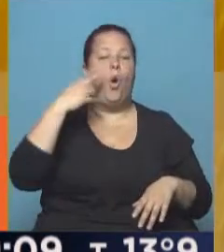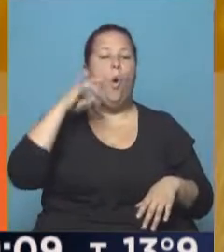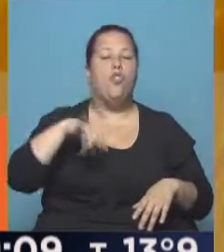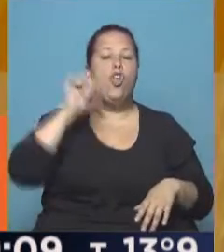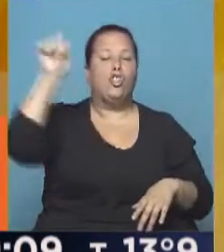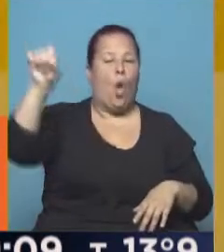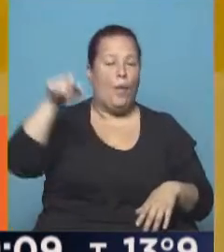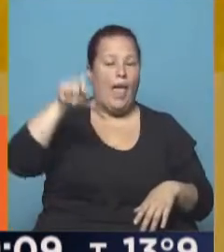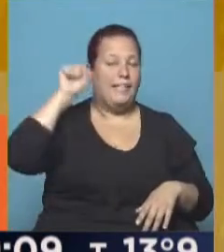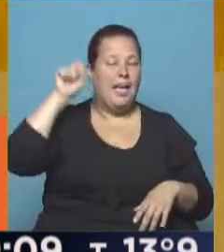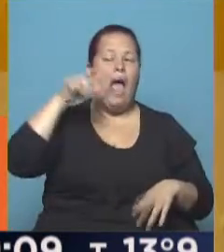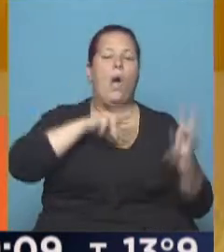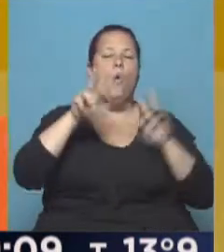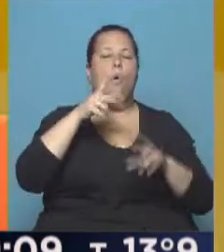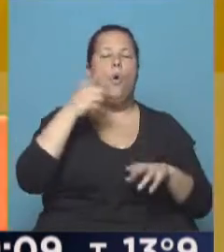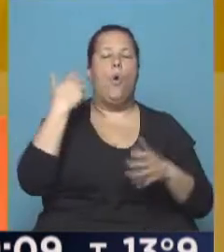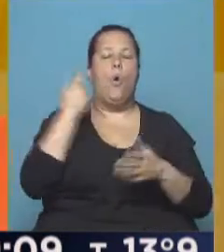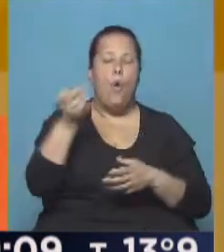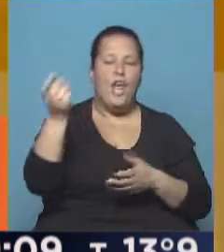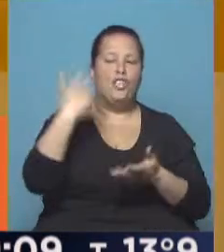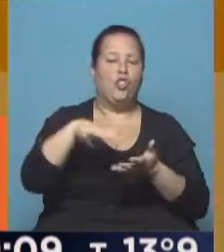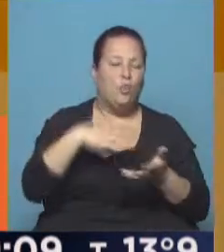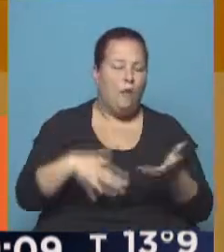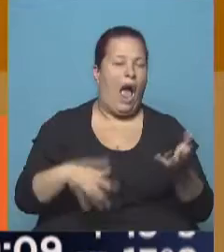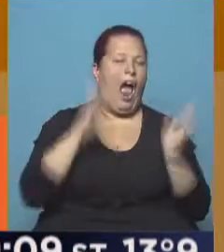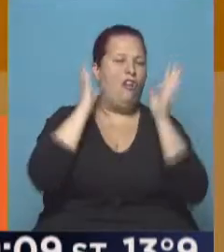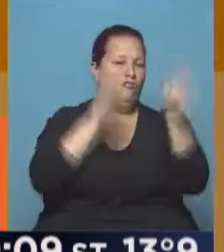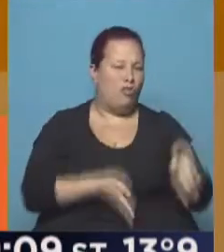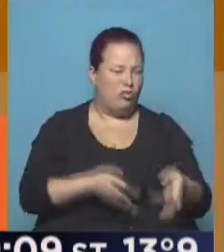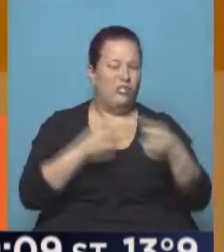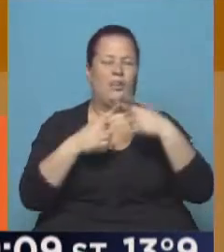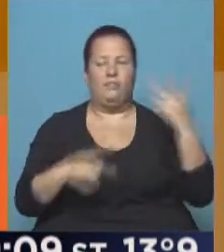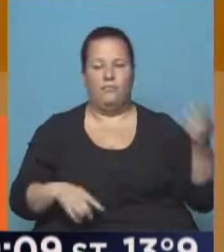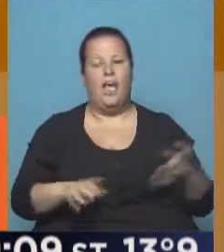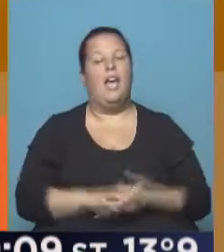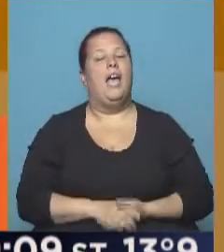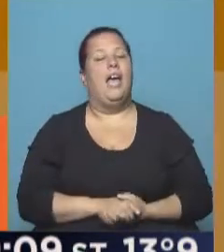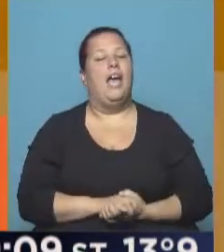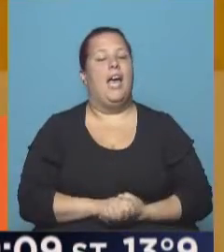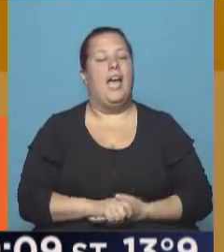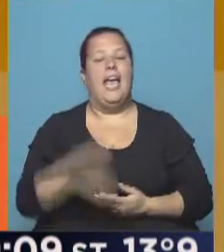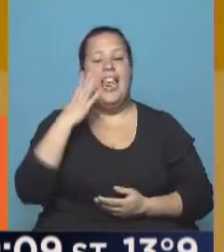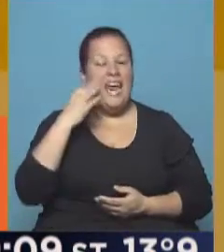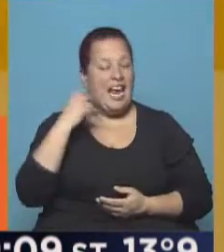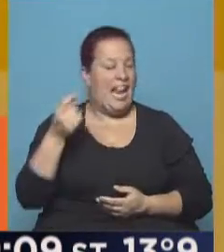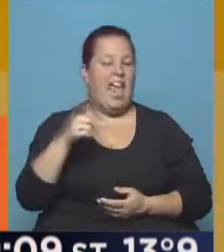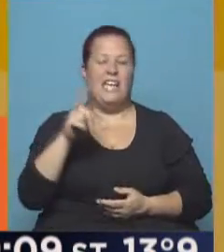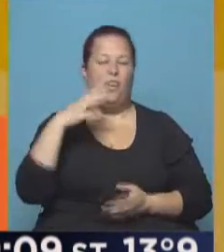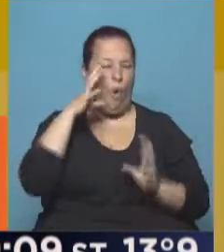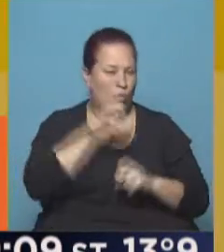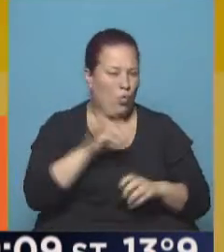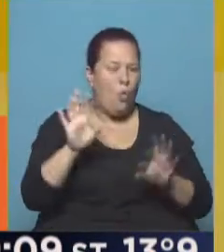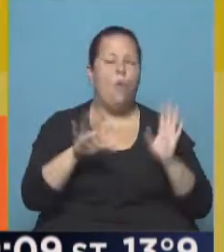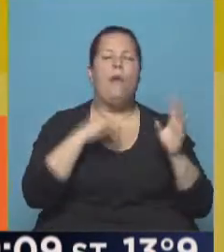Soviética de hacer juicios sumarios y fusilamientos. Los ingleses no lo tenían claro, pero